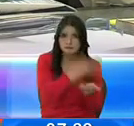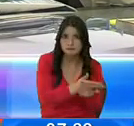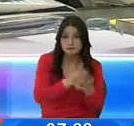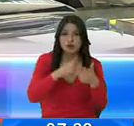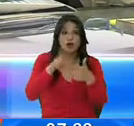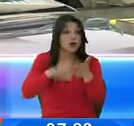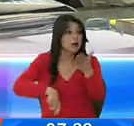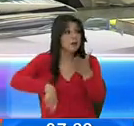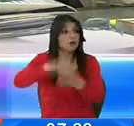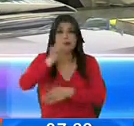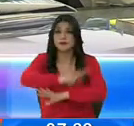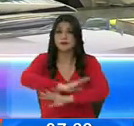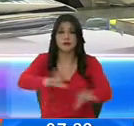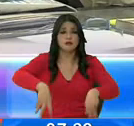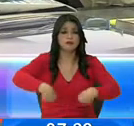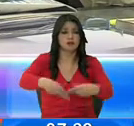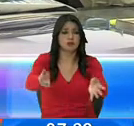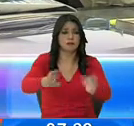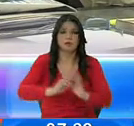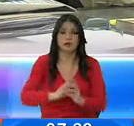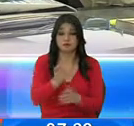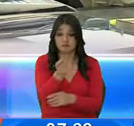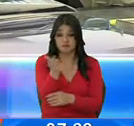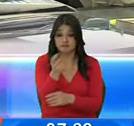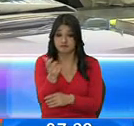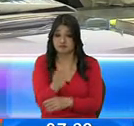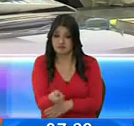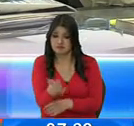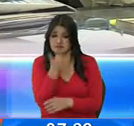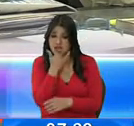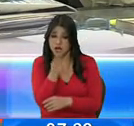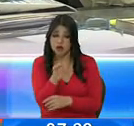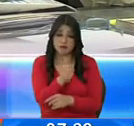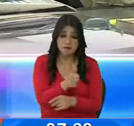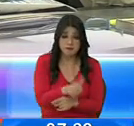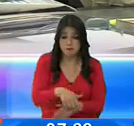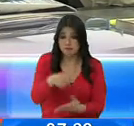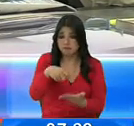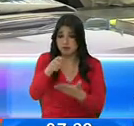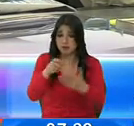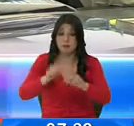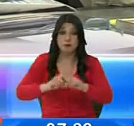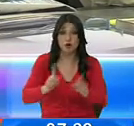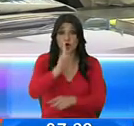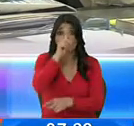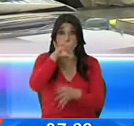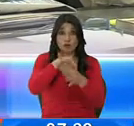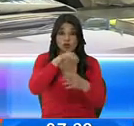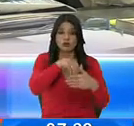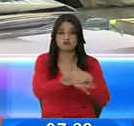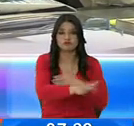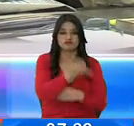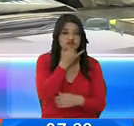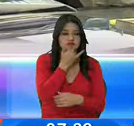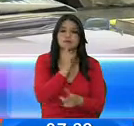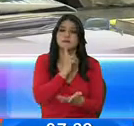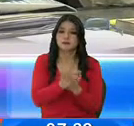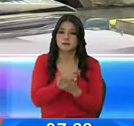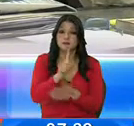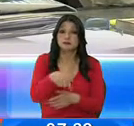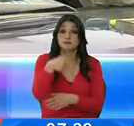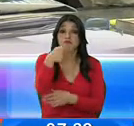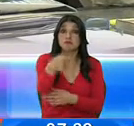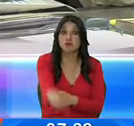probar lo bueno y negarlo lo malo de la política sin embargo por un voto ese archivo lo cual fue un error porque al siguiente